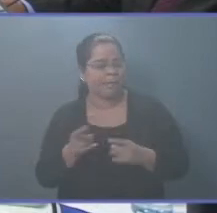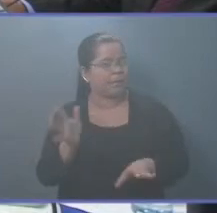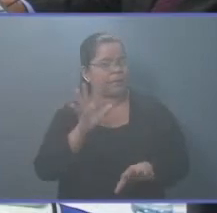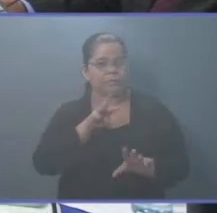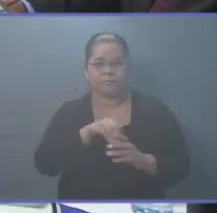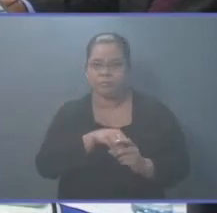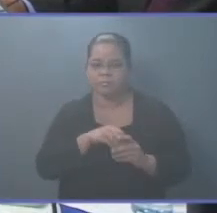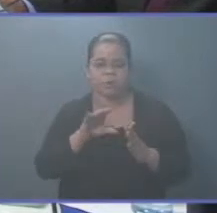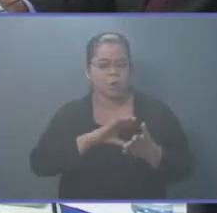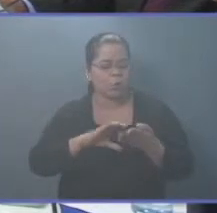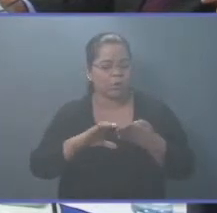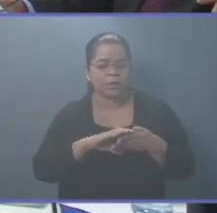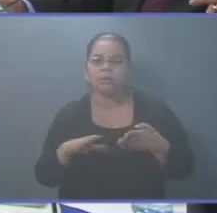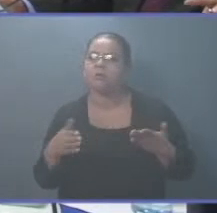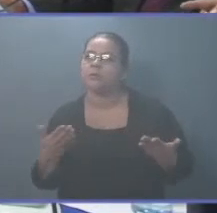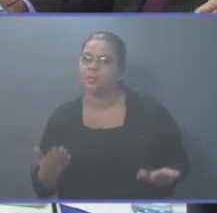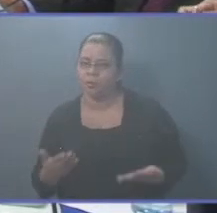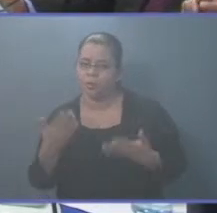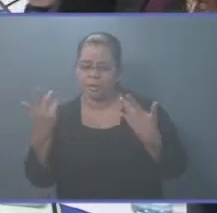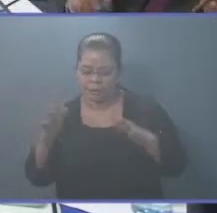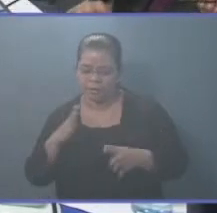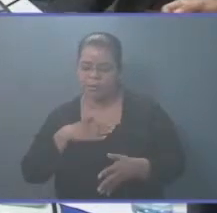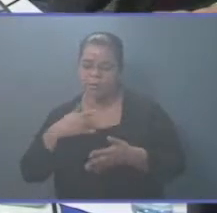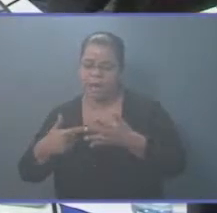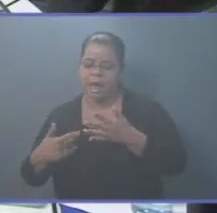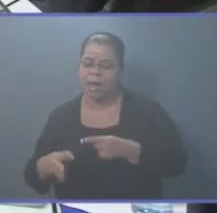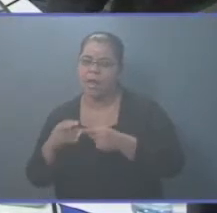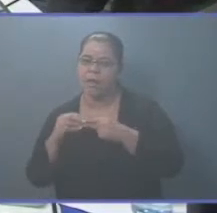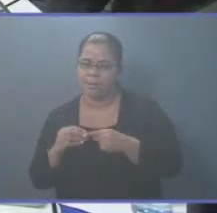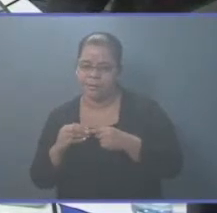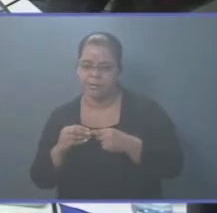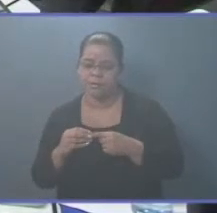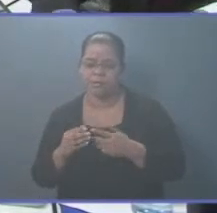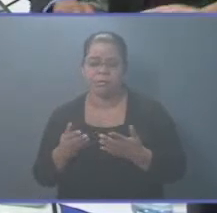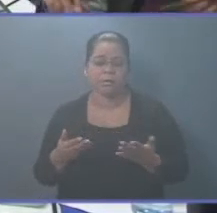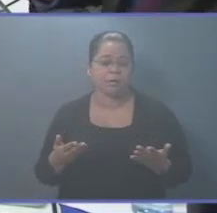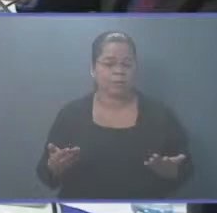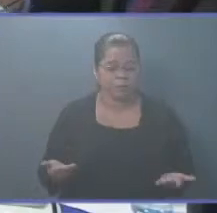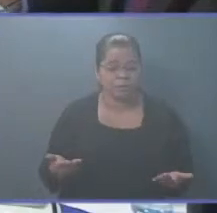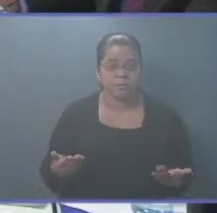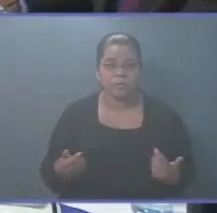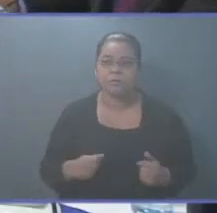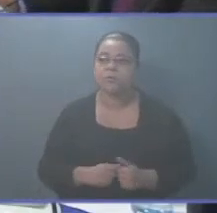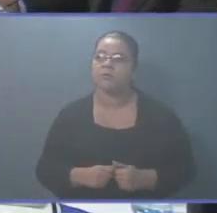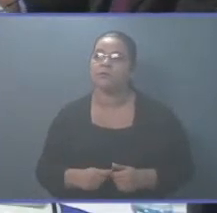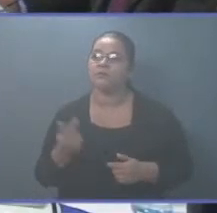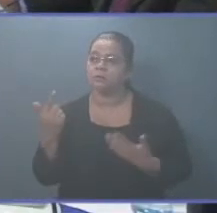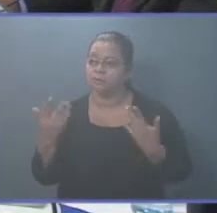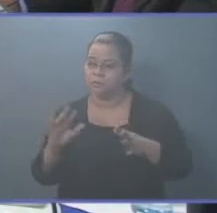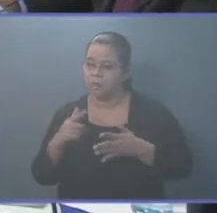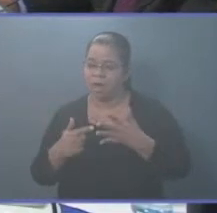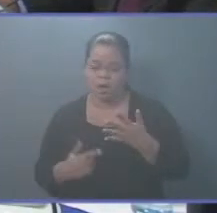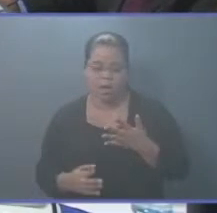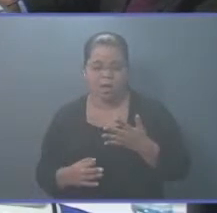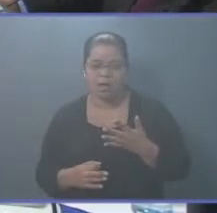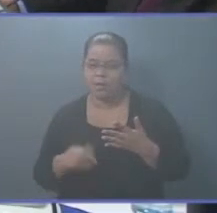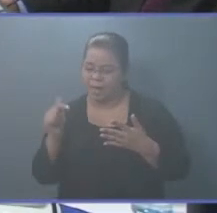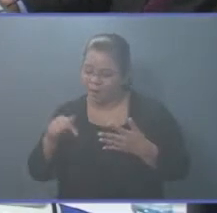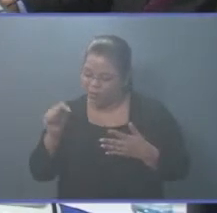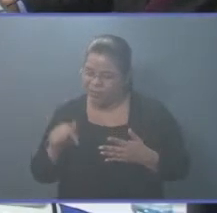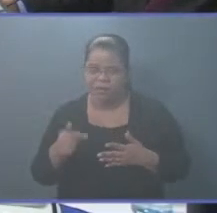de este contexto porque tiene su ley especial. En este caso, aquí la ley no define,